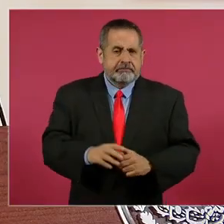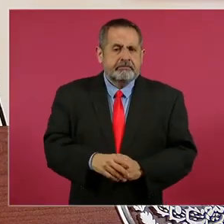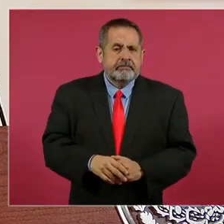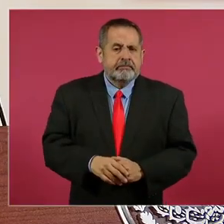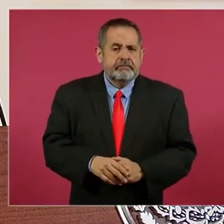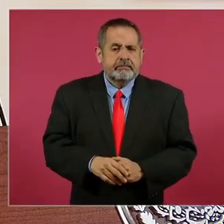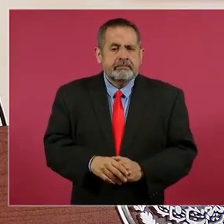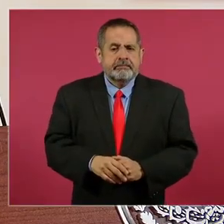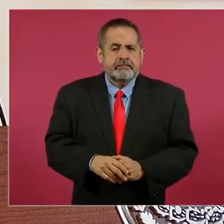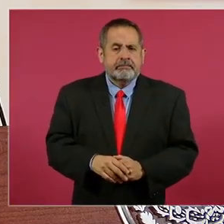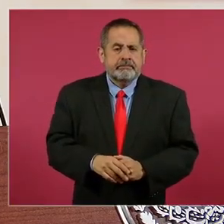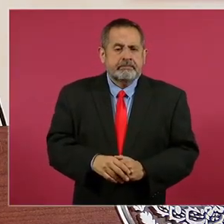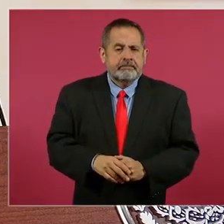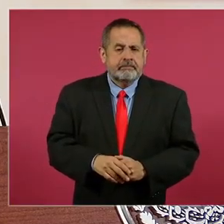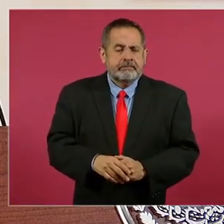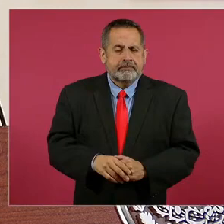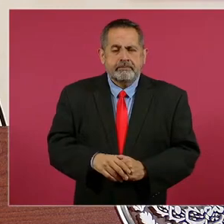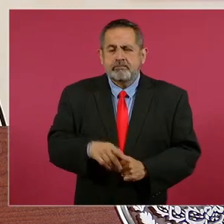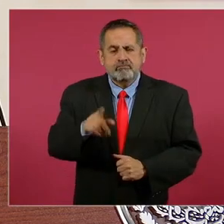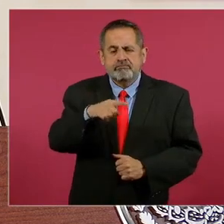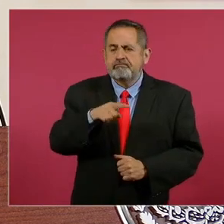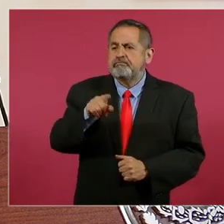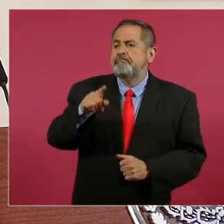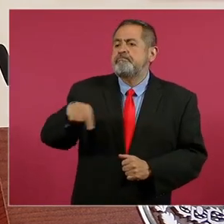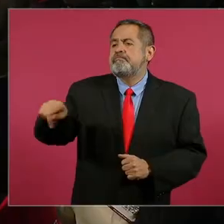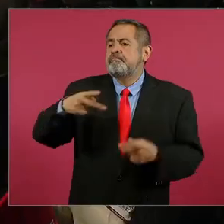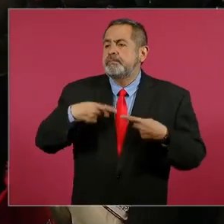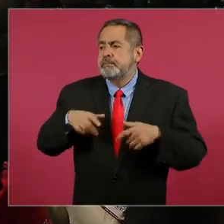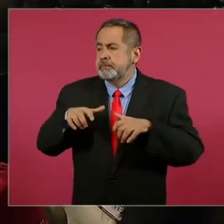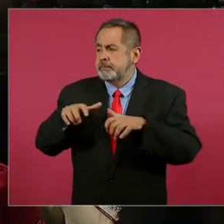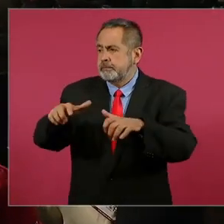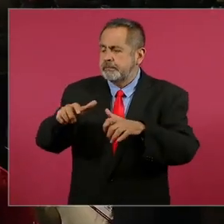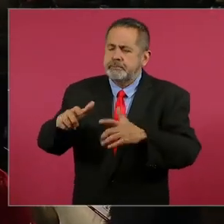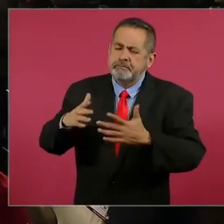hay que tenerle confianza al pueblo.